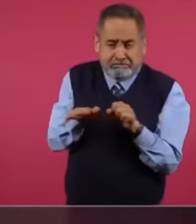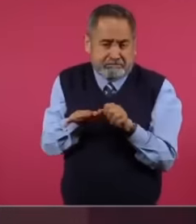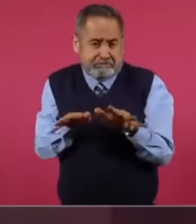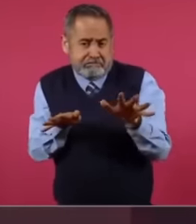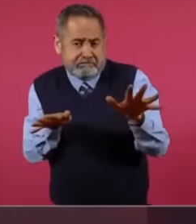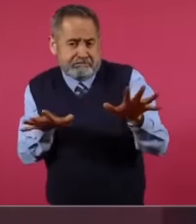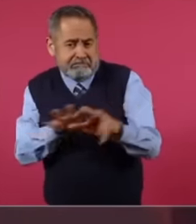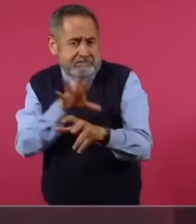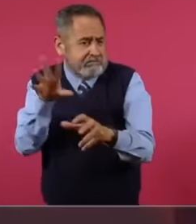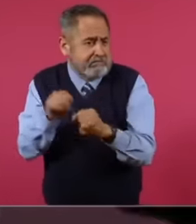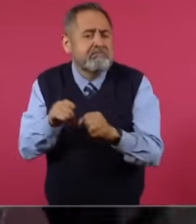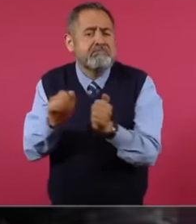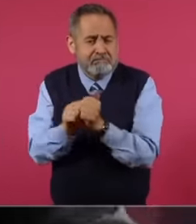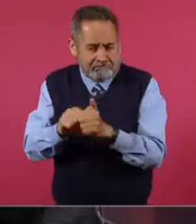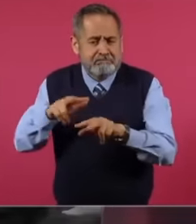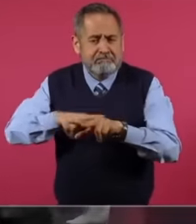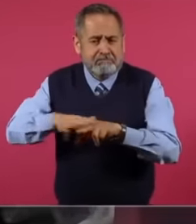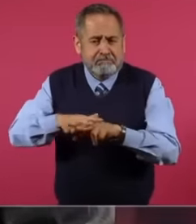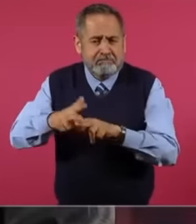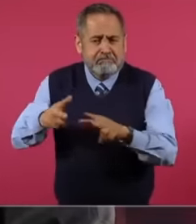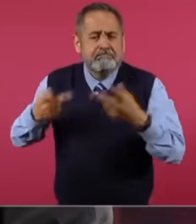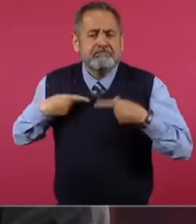con trenes de pasajeros.